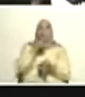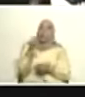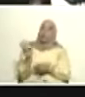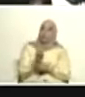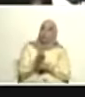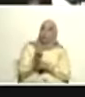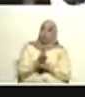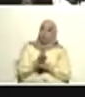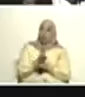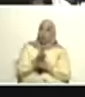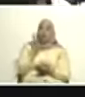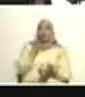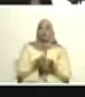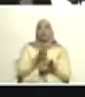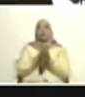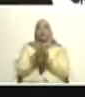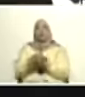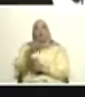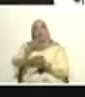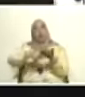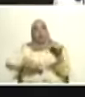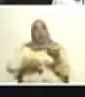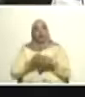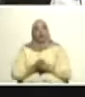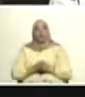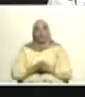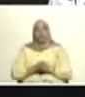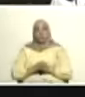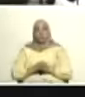venezolano acaba de firmar